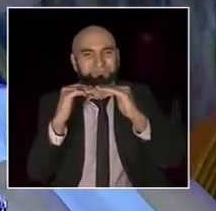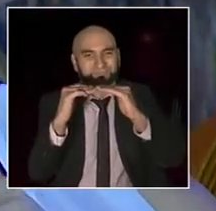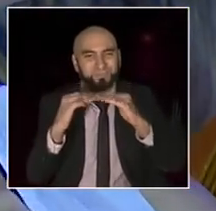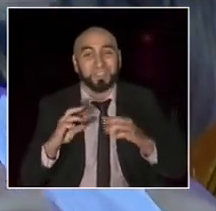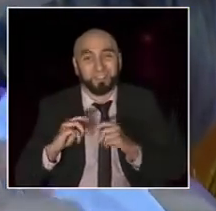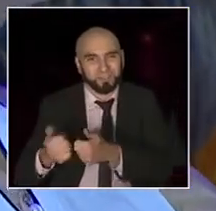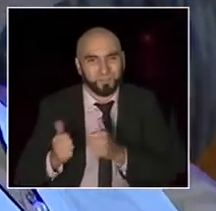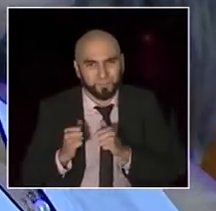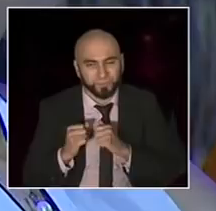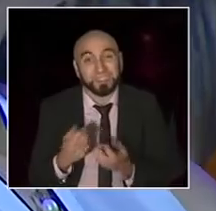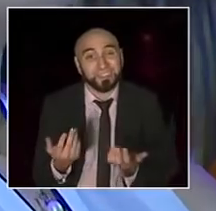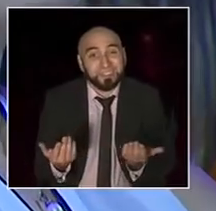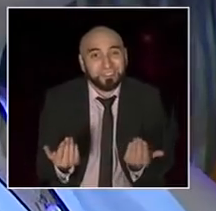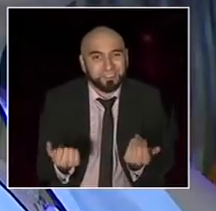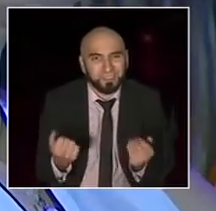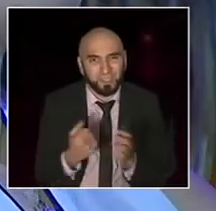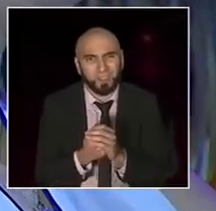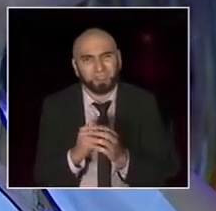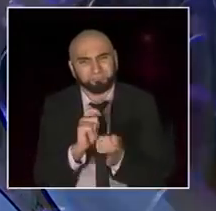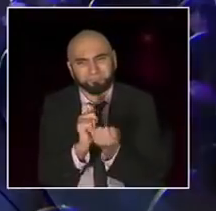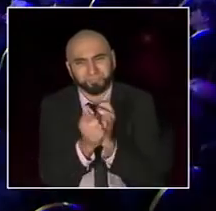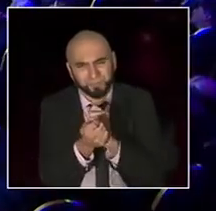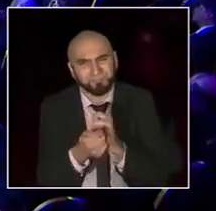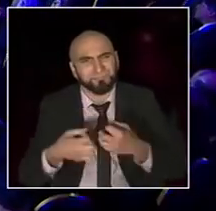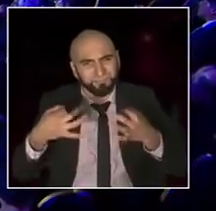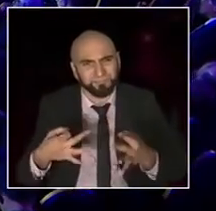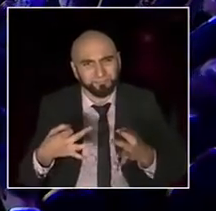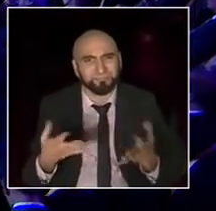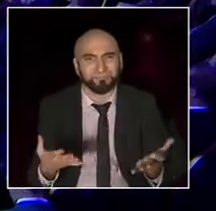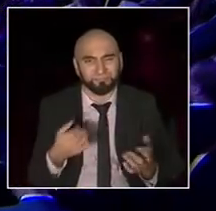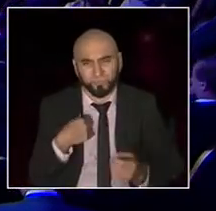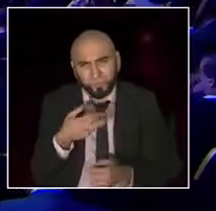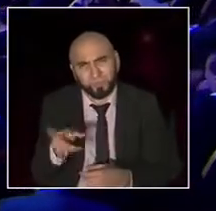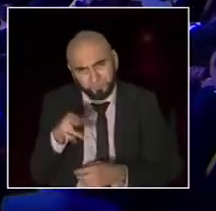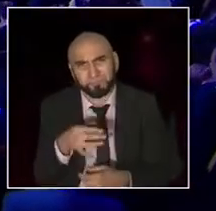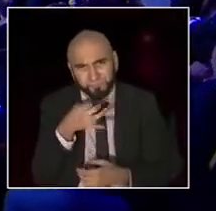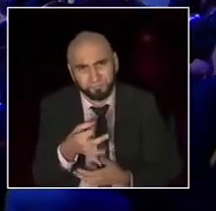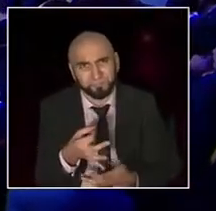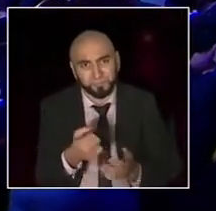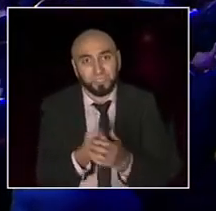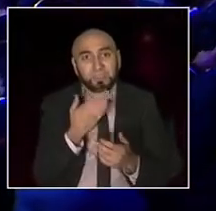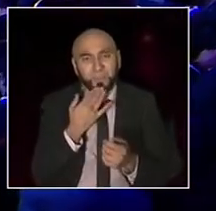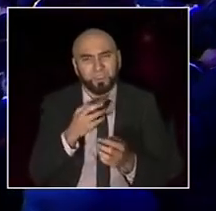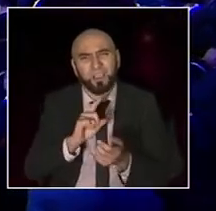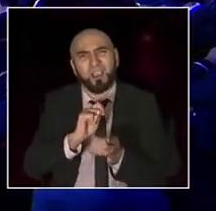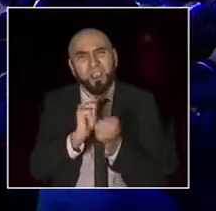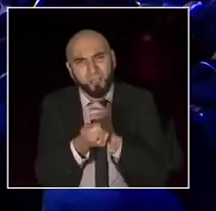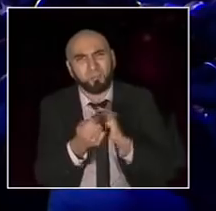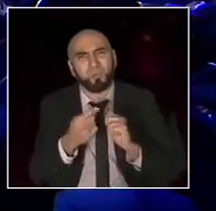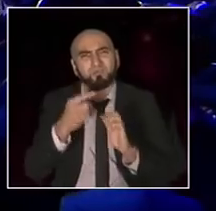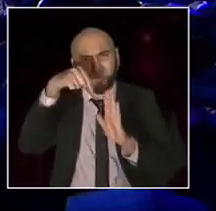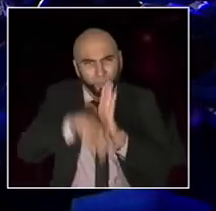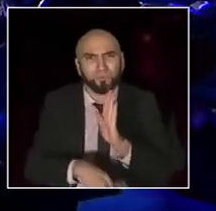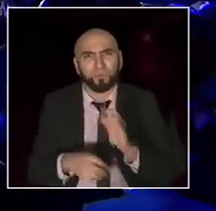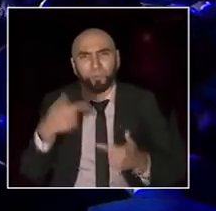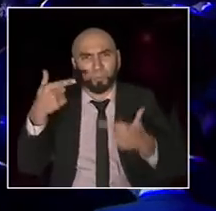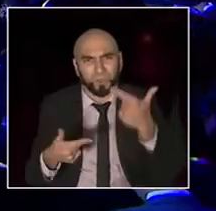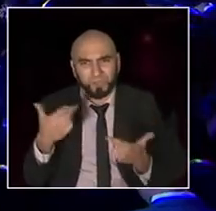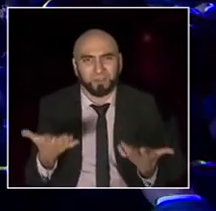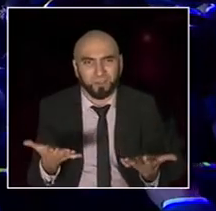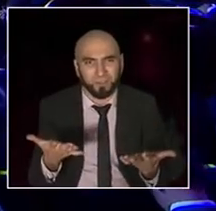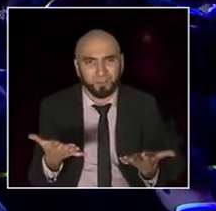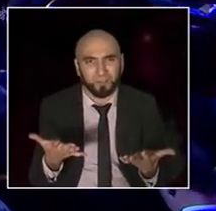Se requieren transformaciones a fondo de las instituciones democráticas, reitero, y cambios a fondo de la política y la forma de hacer política.